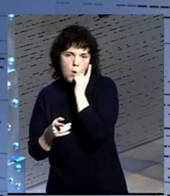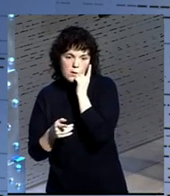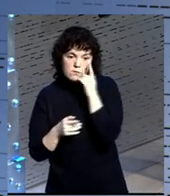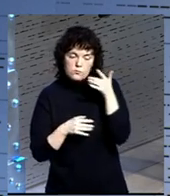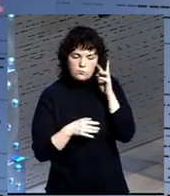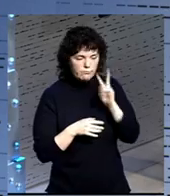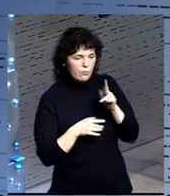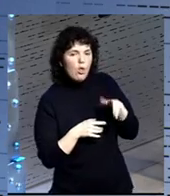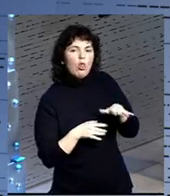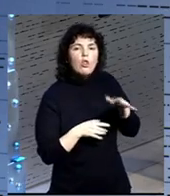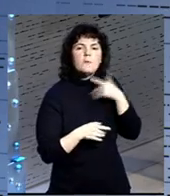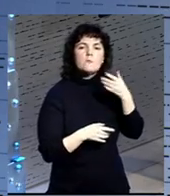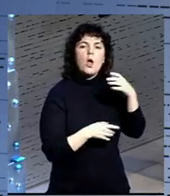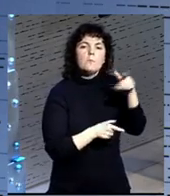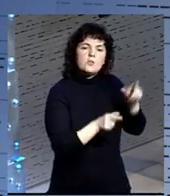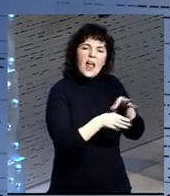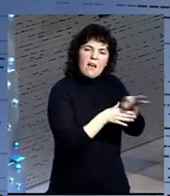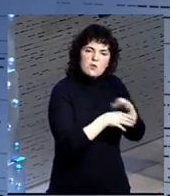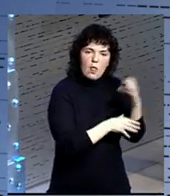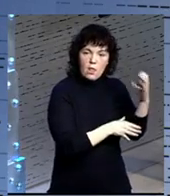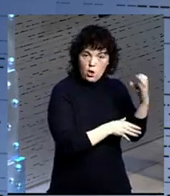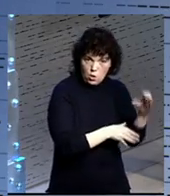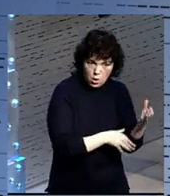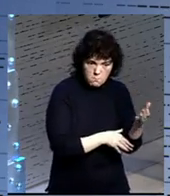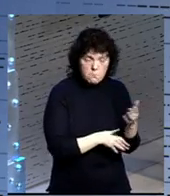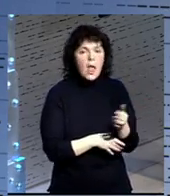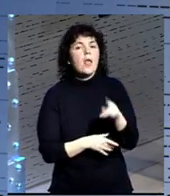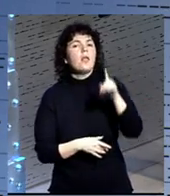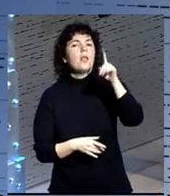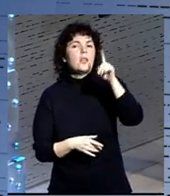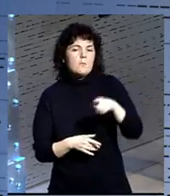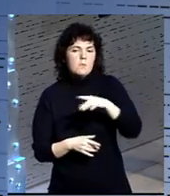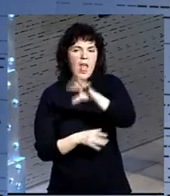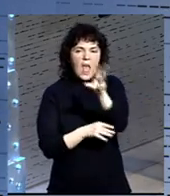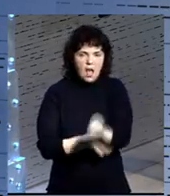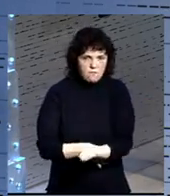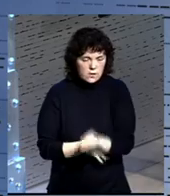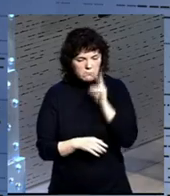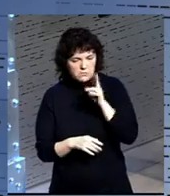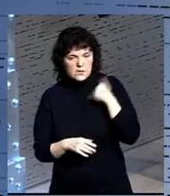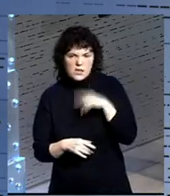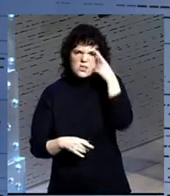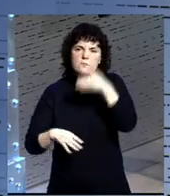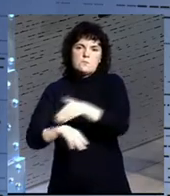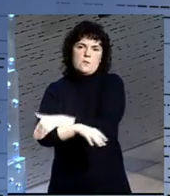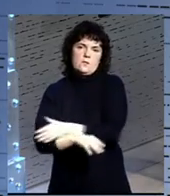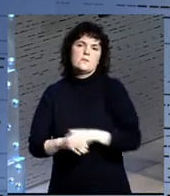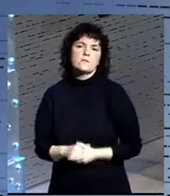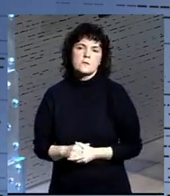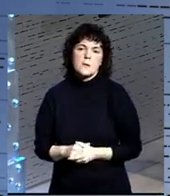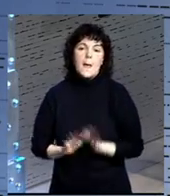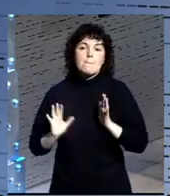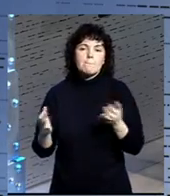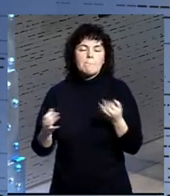Colombia y prácticamente en buena parte de África. Eso lo sabíamos antes, pero